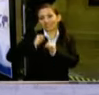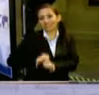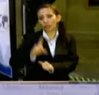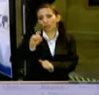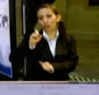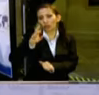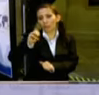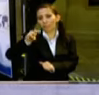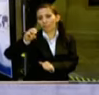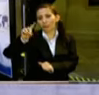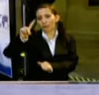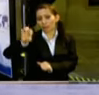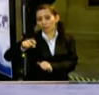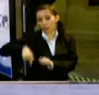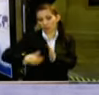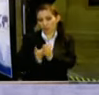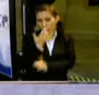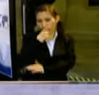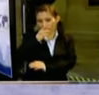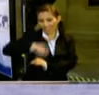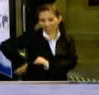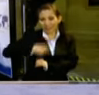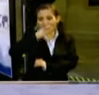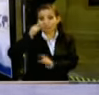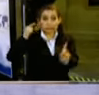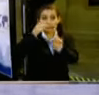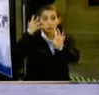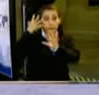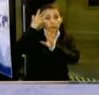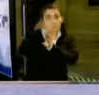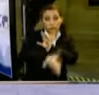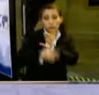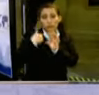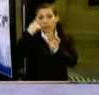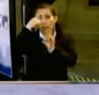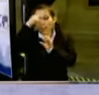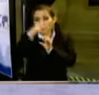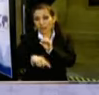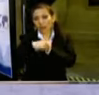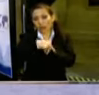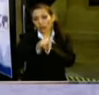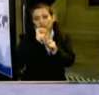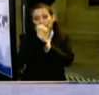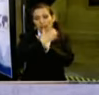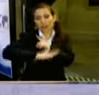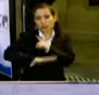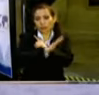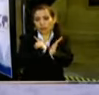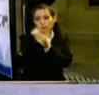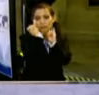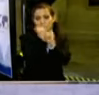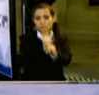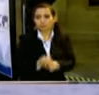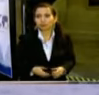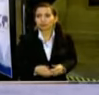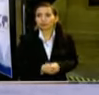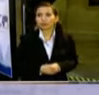doctor Meade, en esta mañana cuando hablaba de los retos que plantea para México la situación